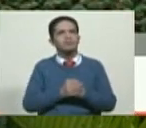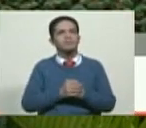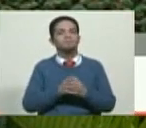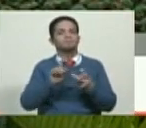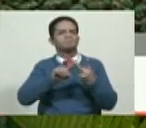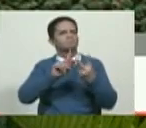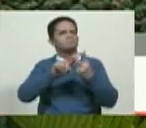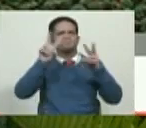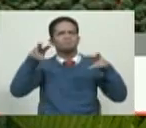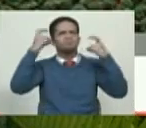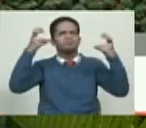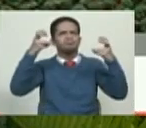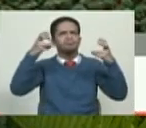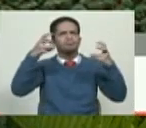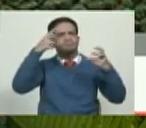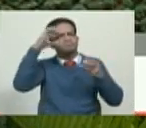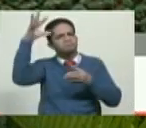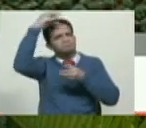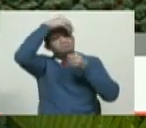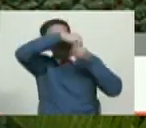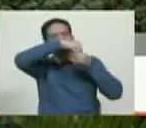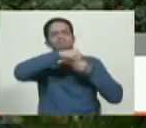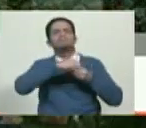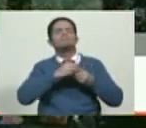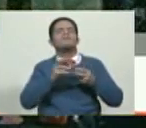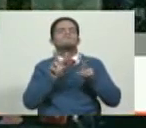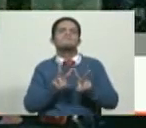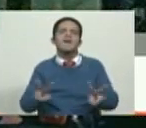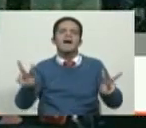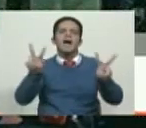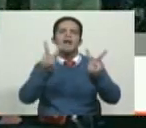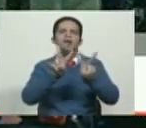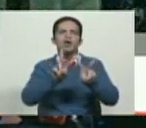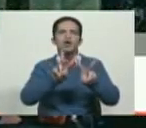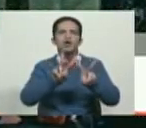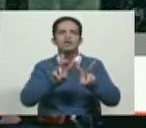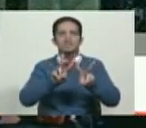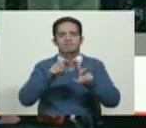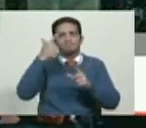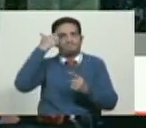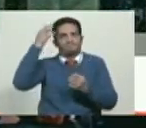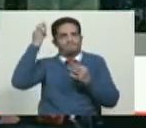conceptos, los valores, las convicciones,